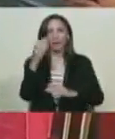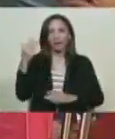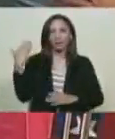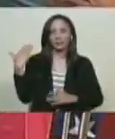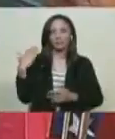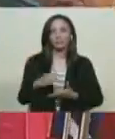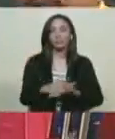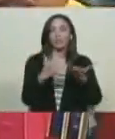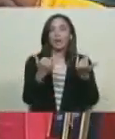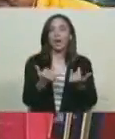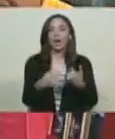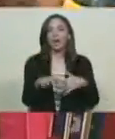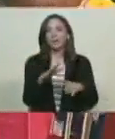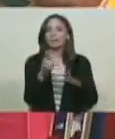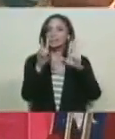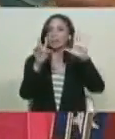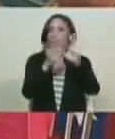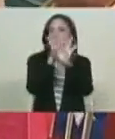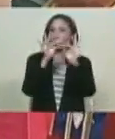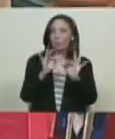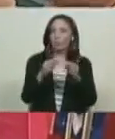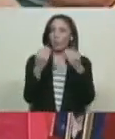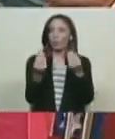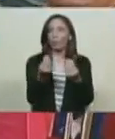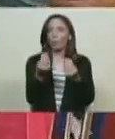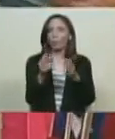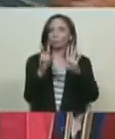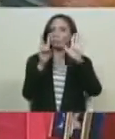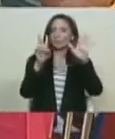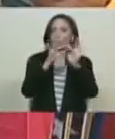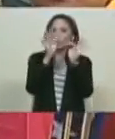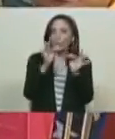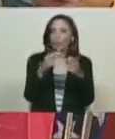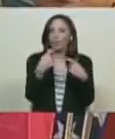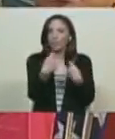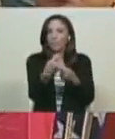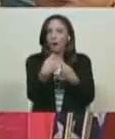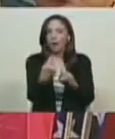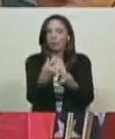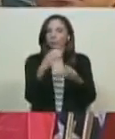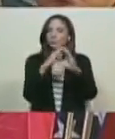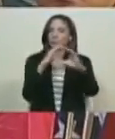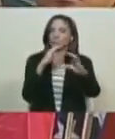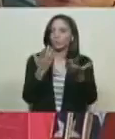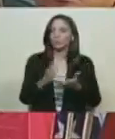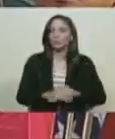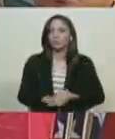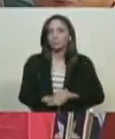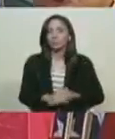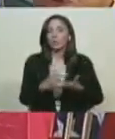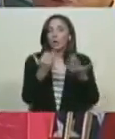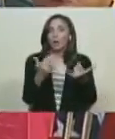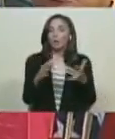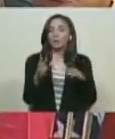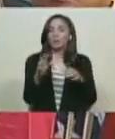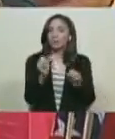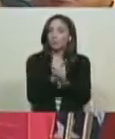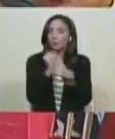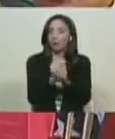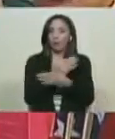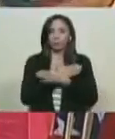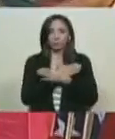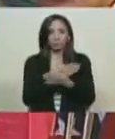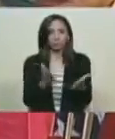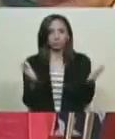las 7 vértices de la misión transporte, en la vértice de financiamiento o la vértice financiera, correcto, estamos dispuestos y